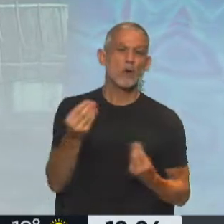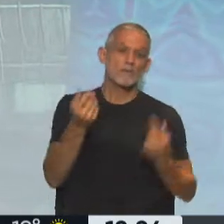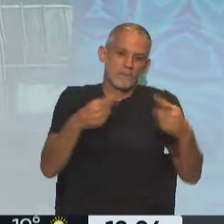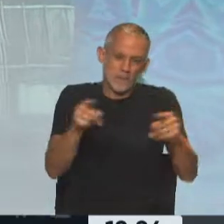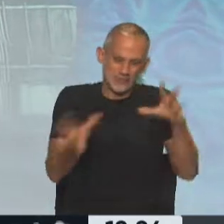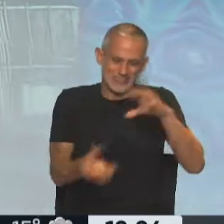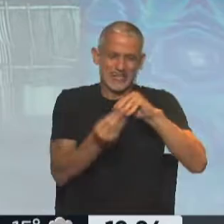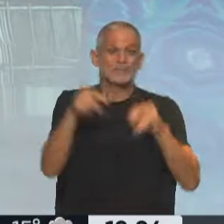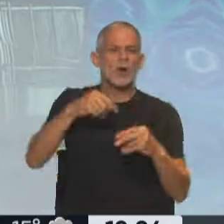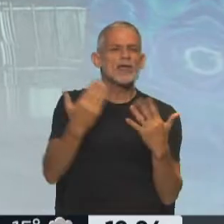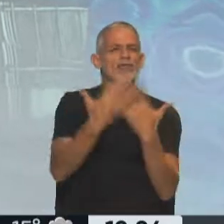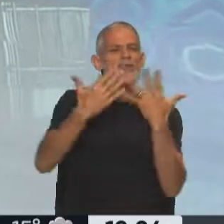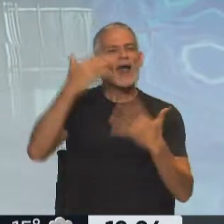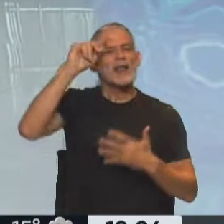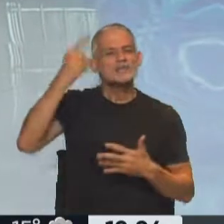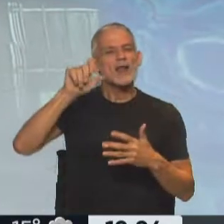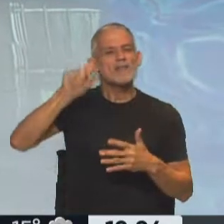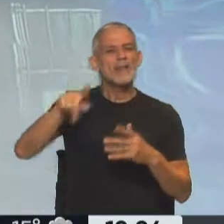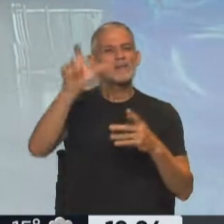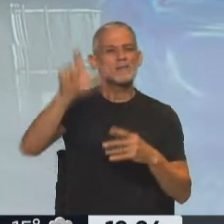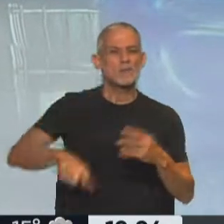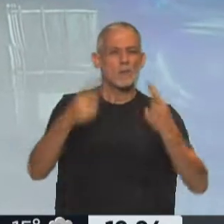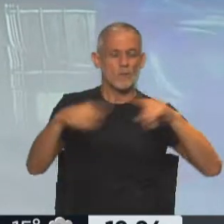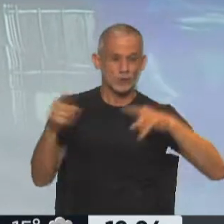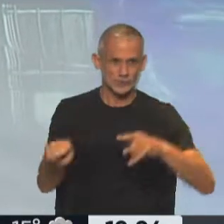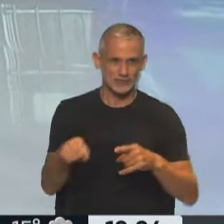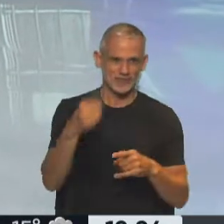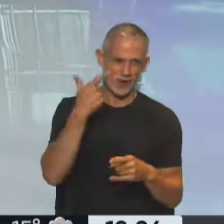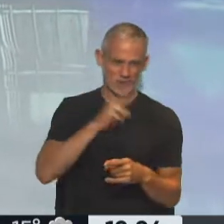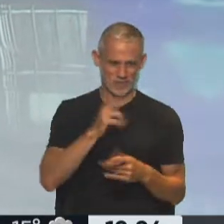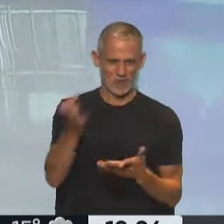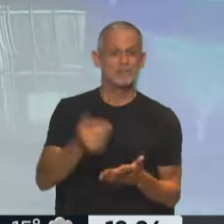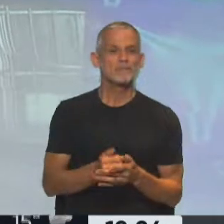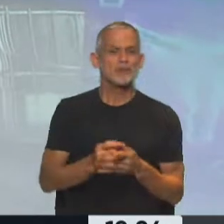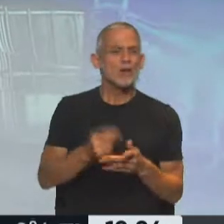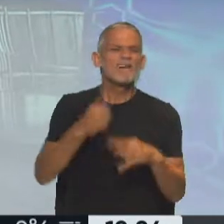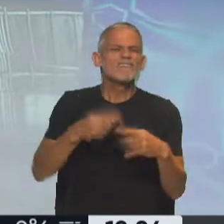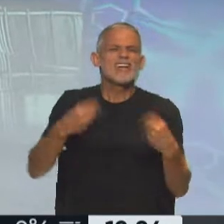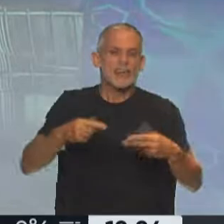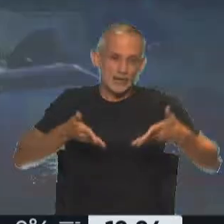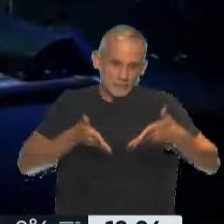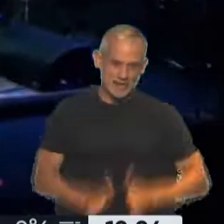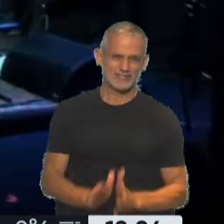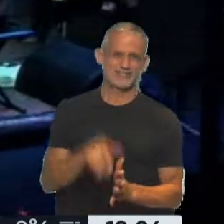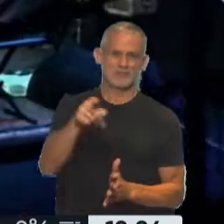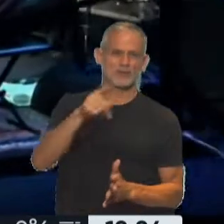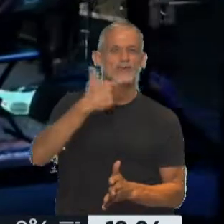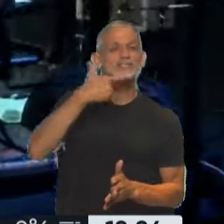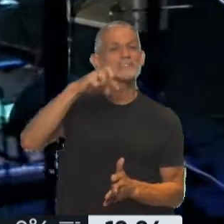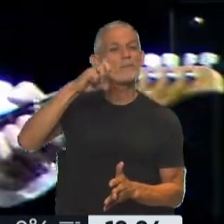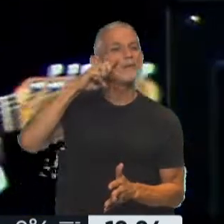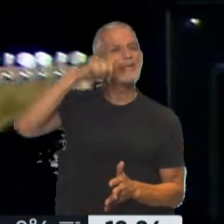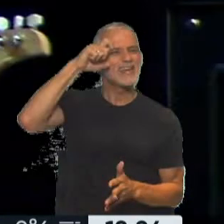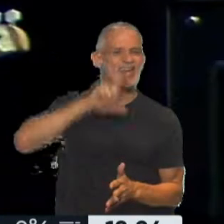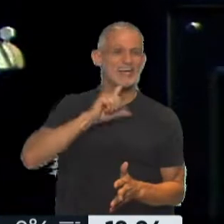música. Hoy es el Día Nacional del Músico y la Música y estamos celebrando el nacimiento de Luis Alberto Spinetta. Desde allí sale